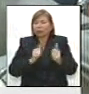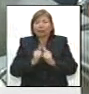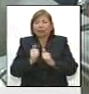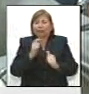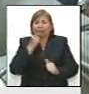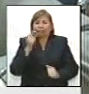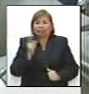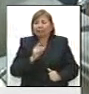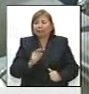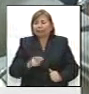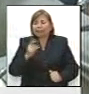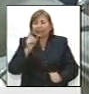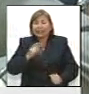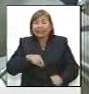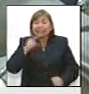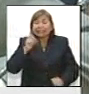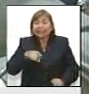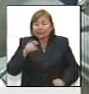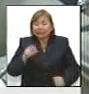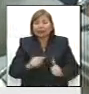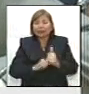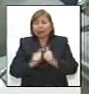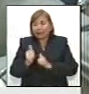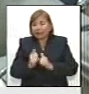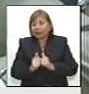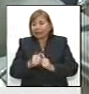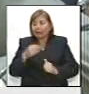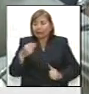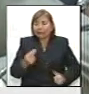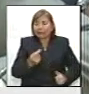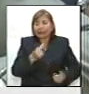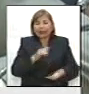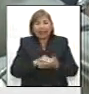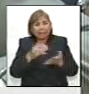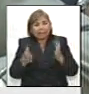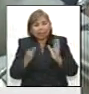No podemos hacer negocios, pero no somos competitivos. Y lo que necesitamos es ser competitivos, porque estamos en el mundo globalizado.